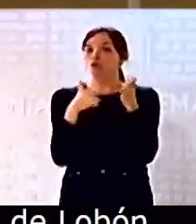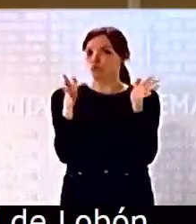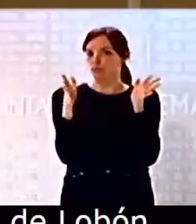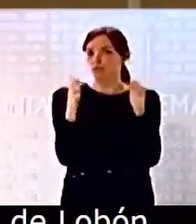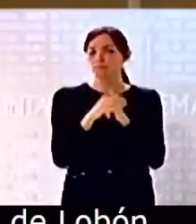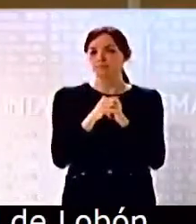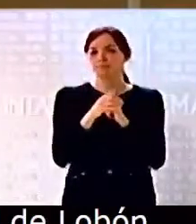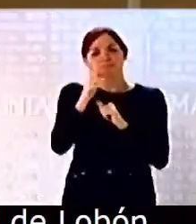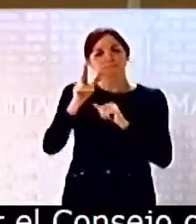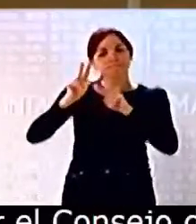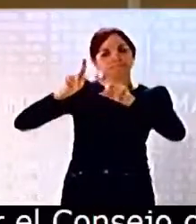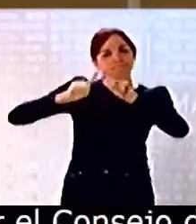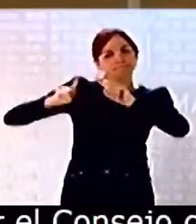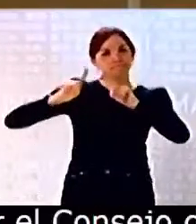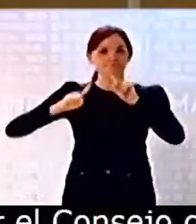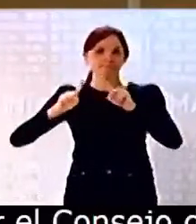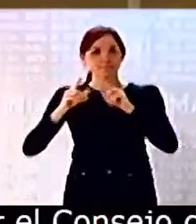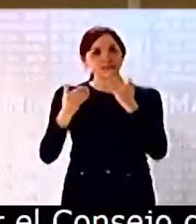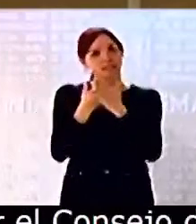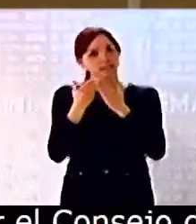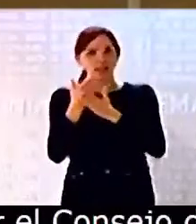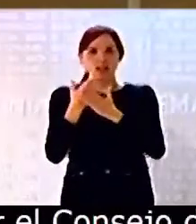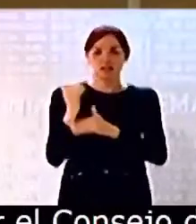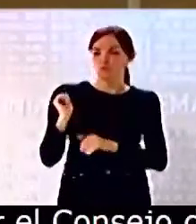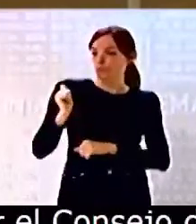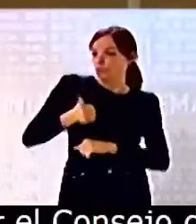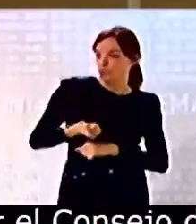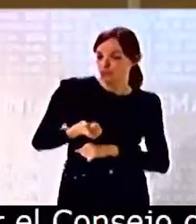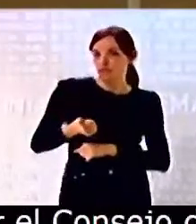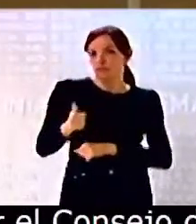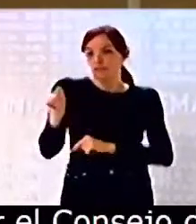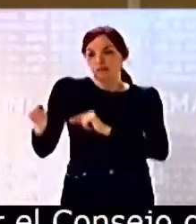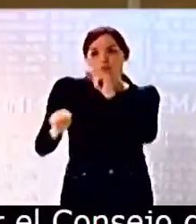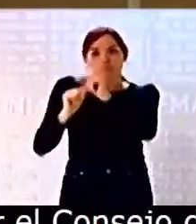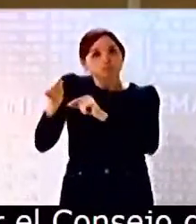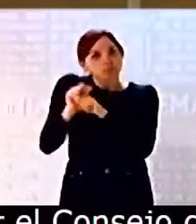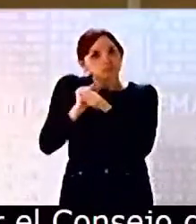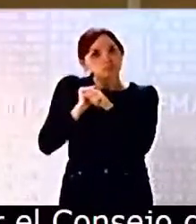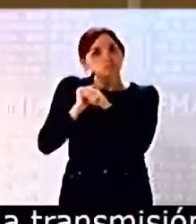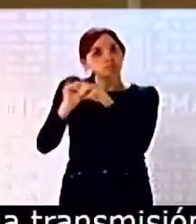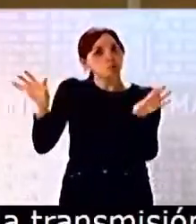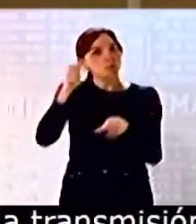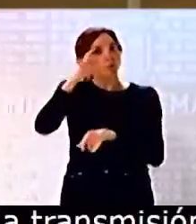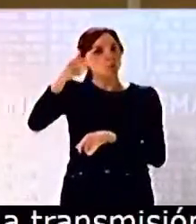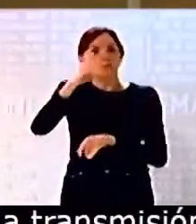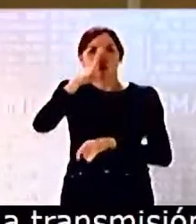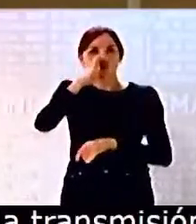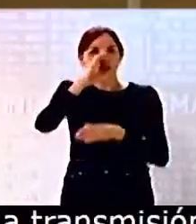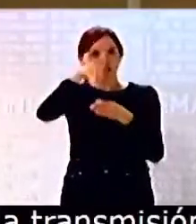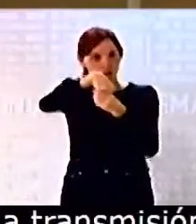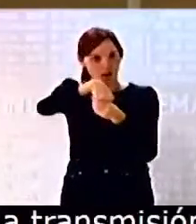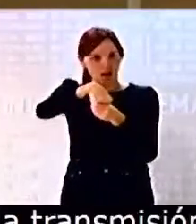venía preocupando hacía un par de días la transmisión que había en la localidad de Guareña.